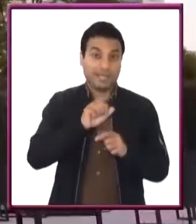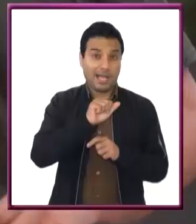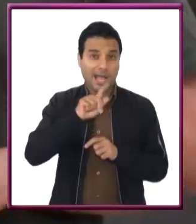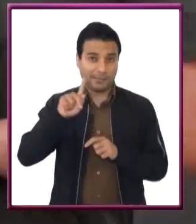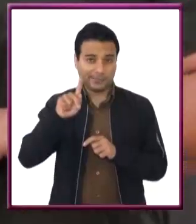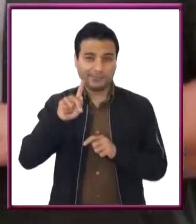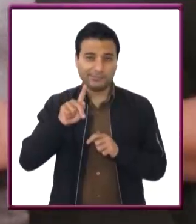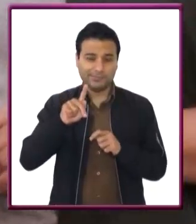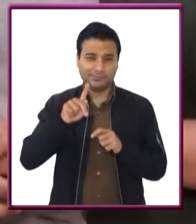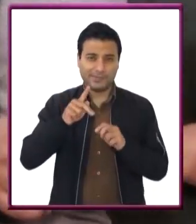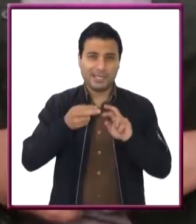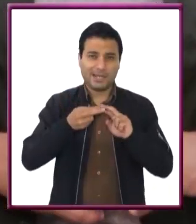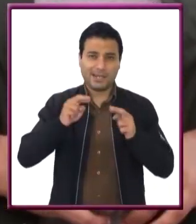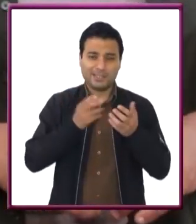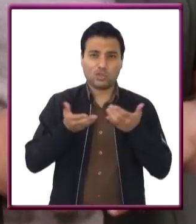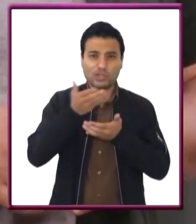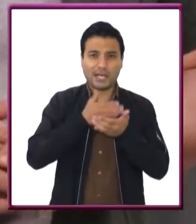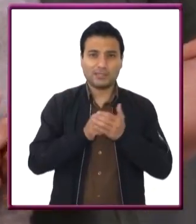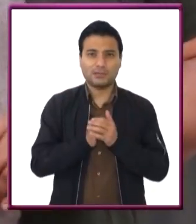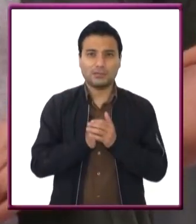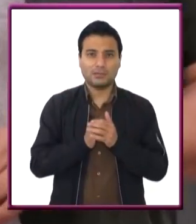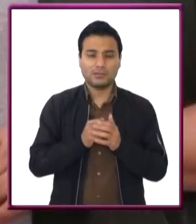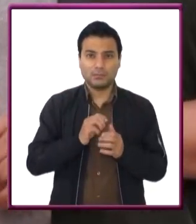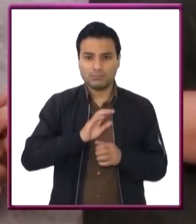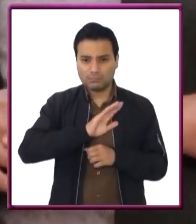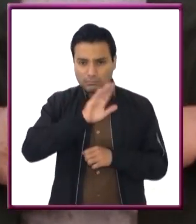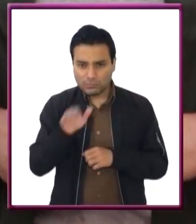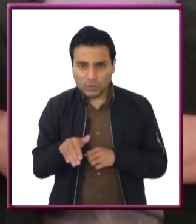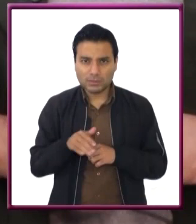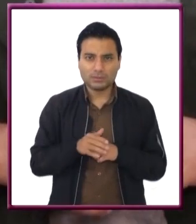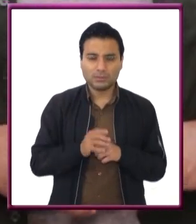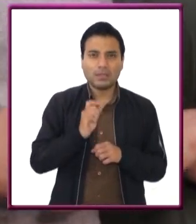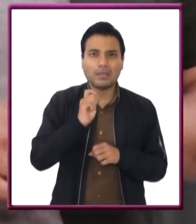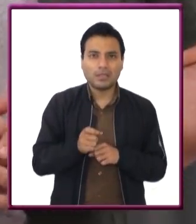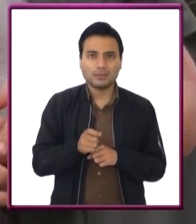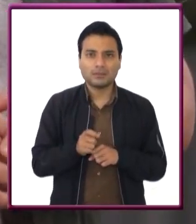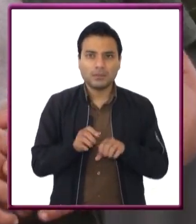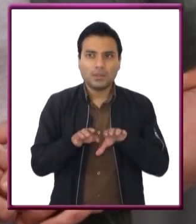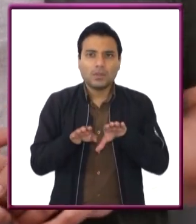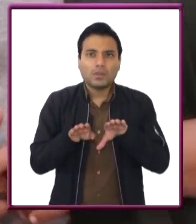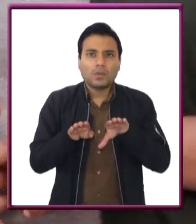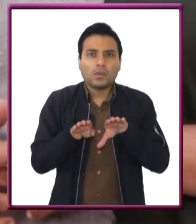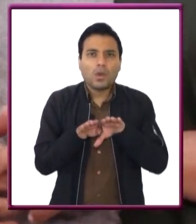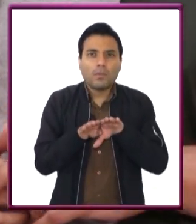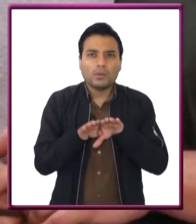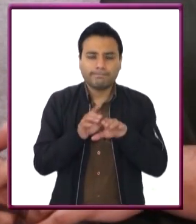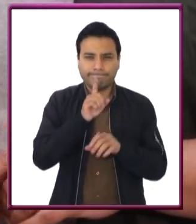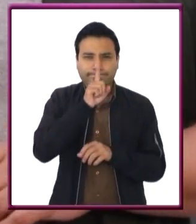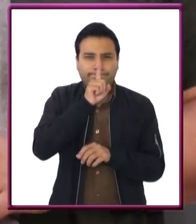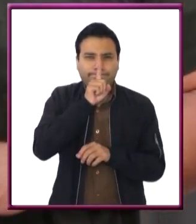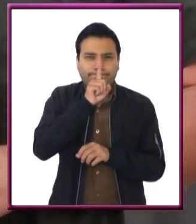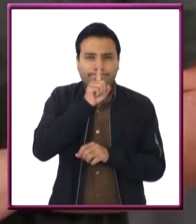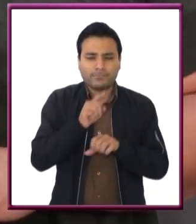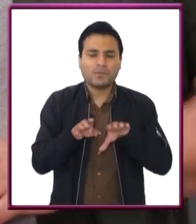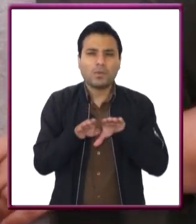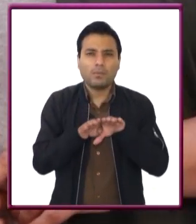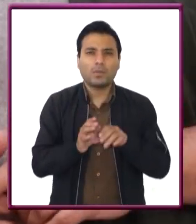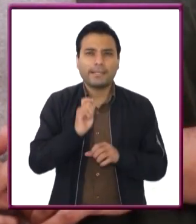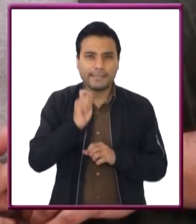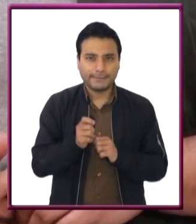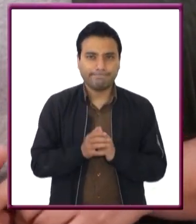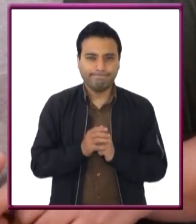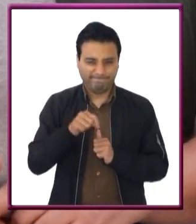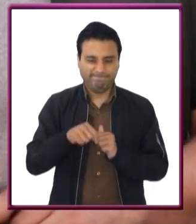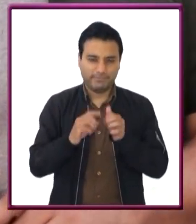sociales. ¿Qué es el duelo? ¿Cómo se enfrenta? Lo entenderemos para poder enfrentar esos episodios de pérdida que casi siempre